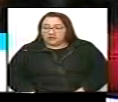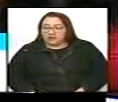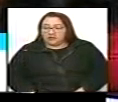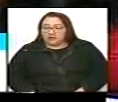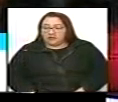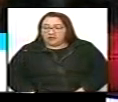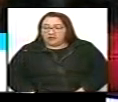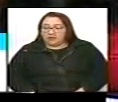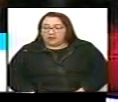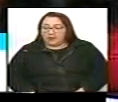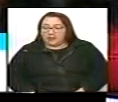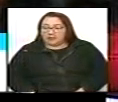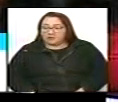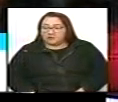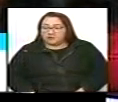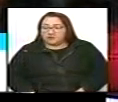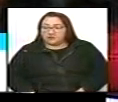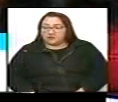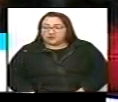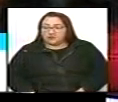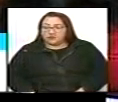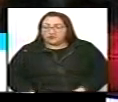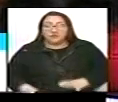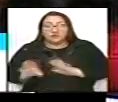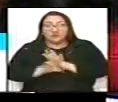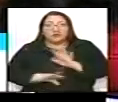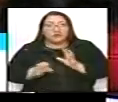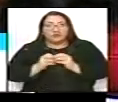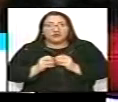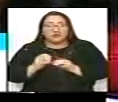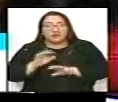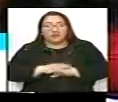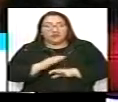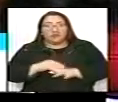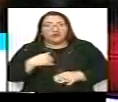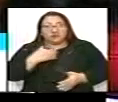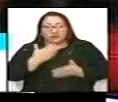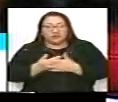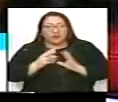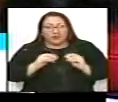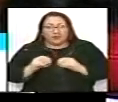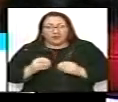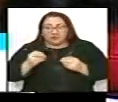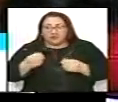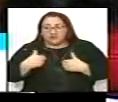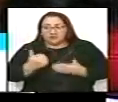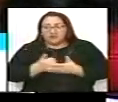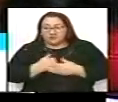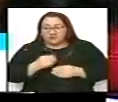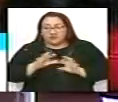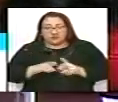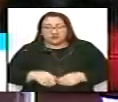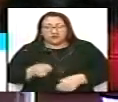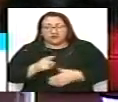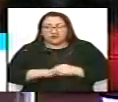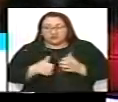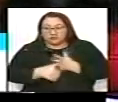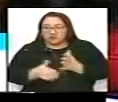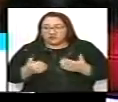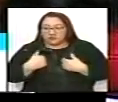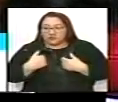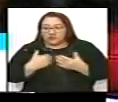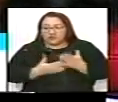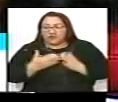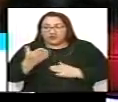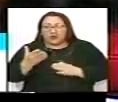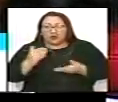complot político, de encubrimiento, de blindaje, y yo agradezco esos comentarios, pues nos va a servir esta transcripción para los documentos que tenemos que